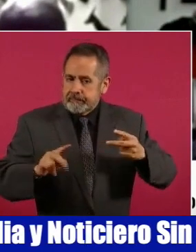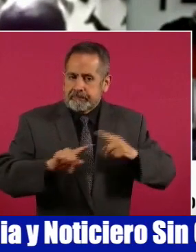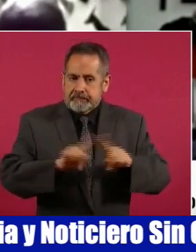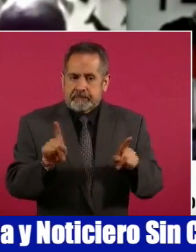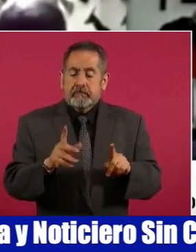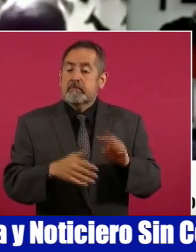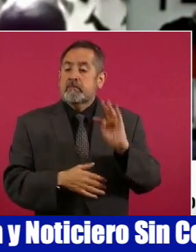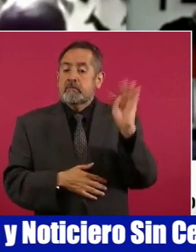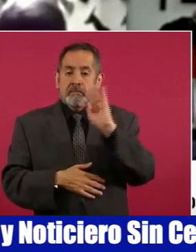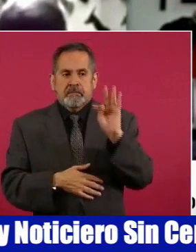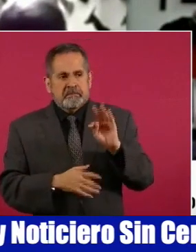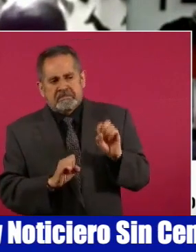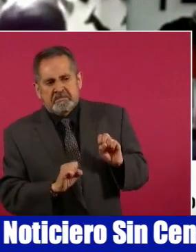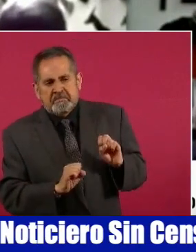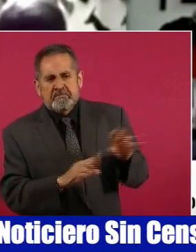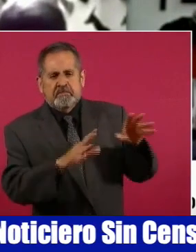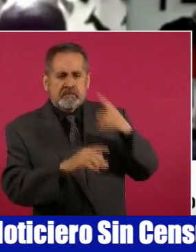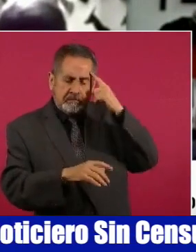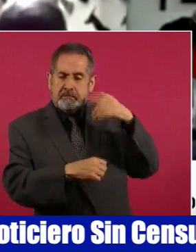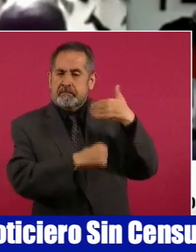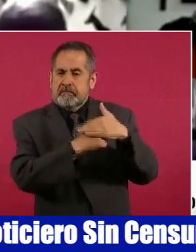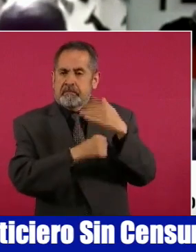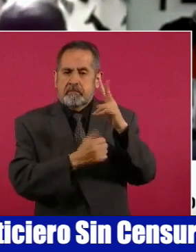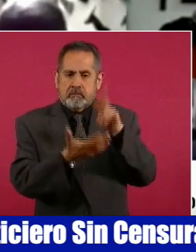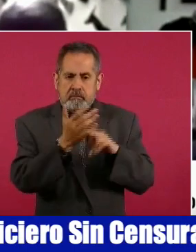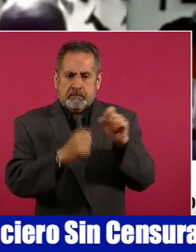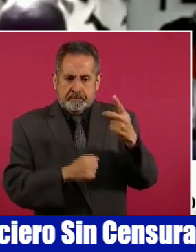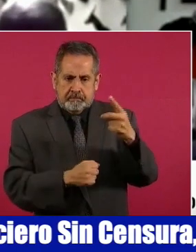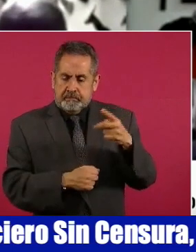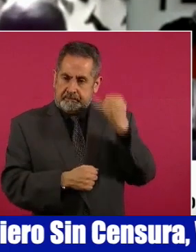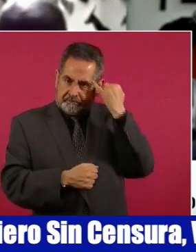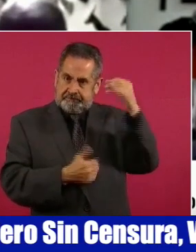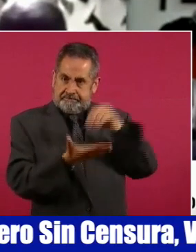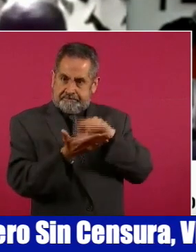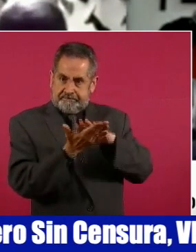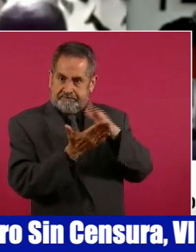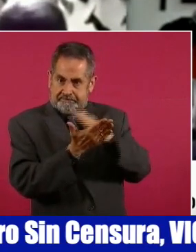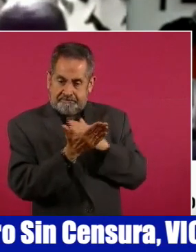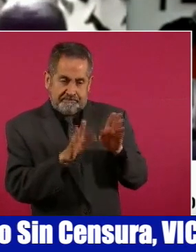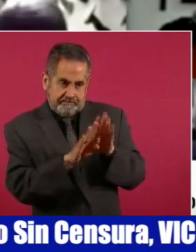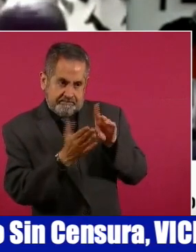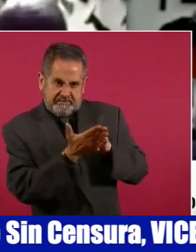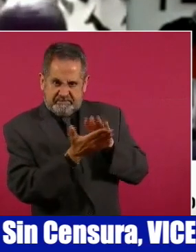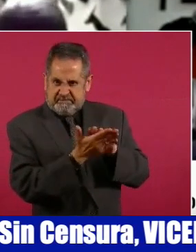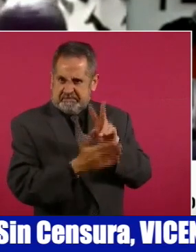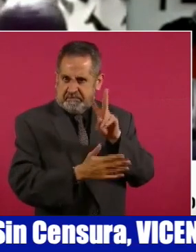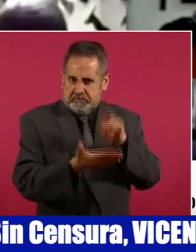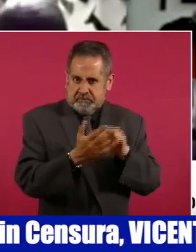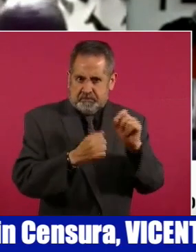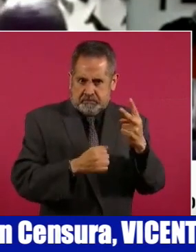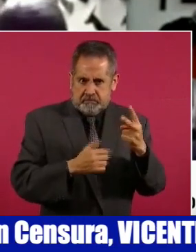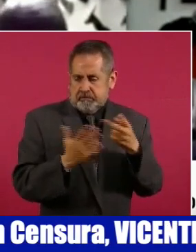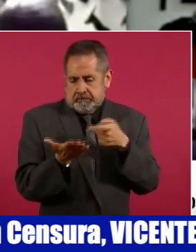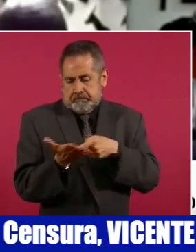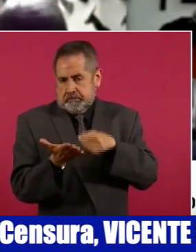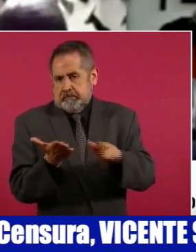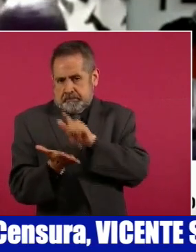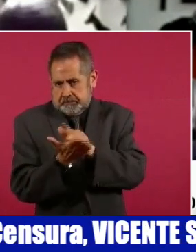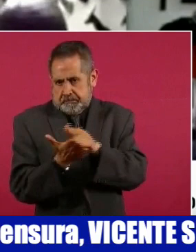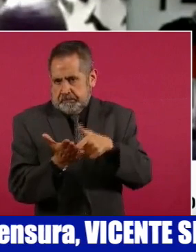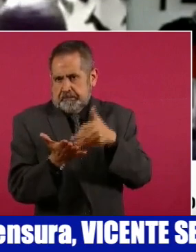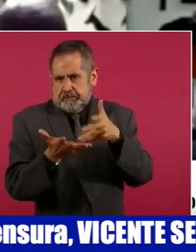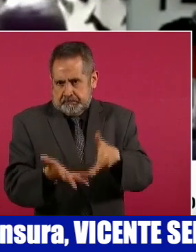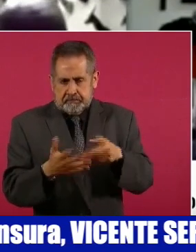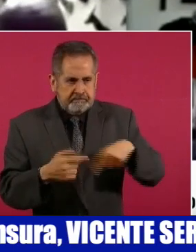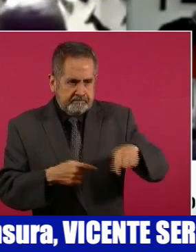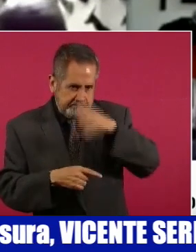si lo dejamos para el año 22 como está planteado institucionalmente, así está en la ley, así está